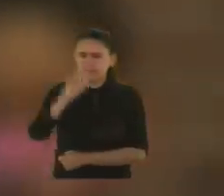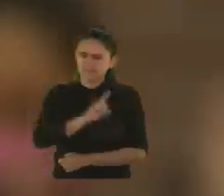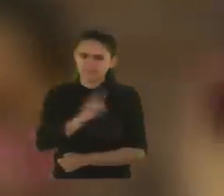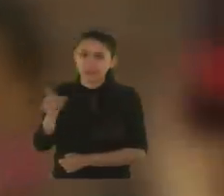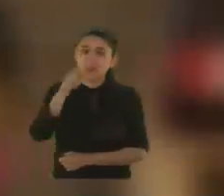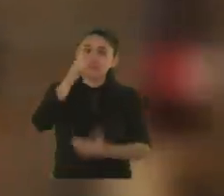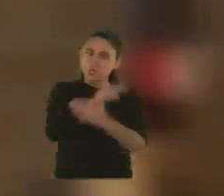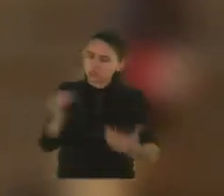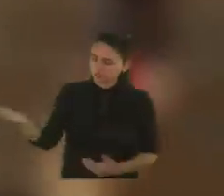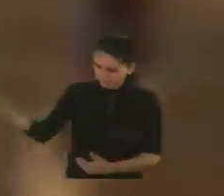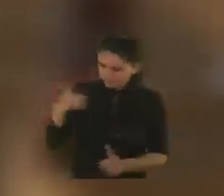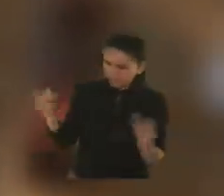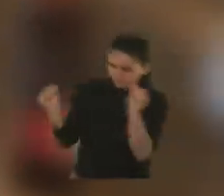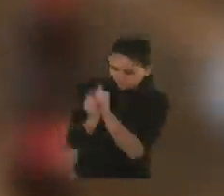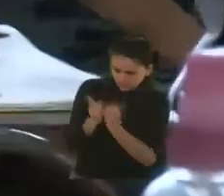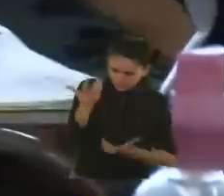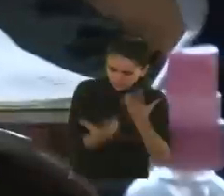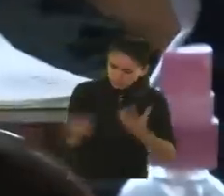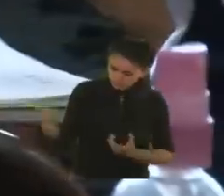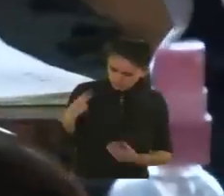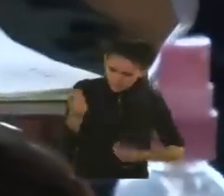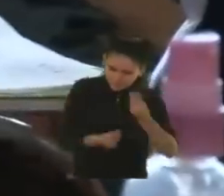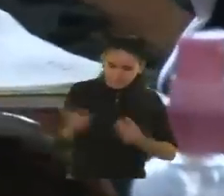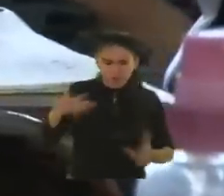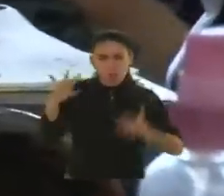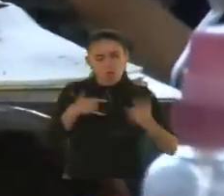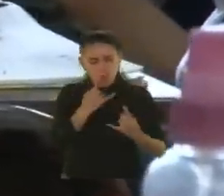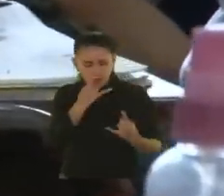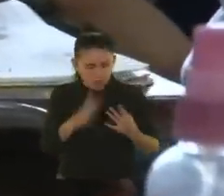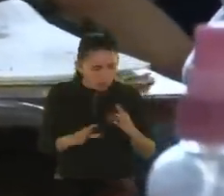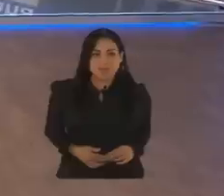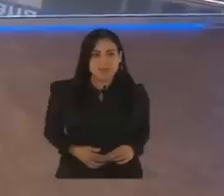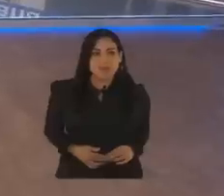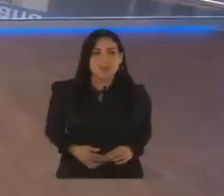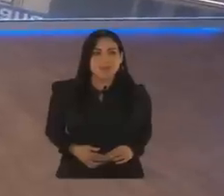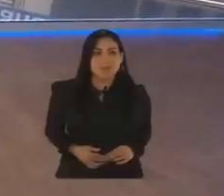para fomentar una alimentación consciente y divertida para ellos.